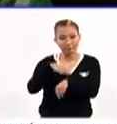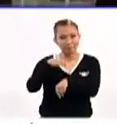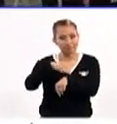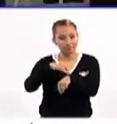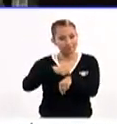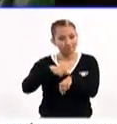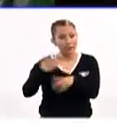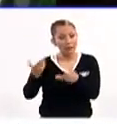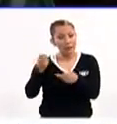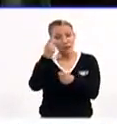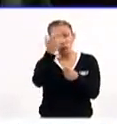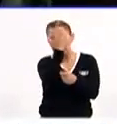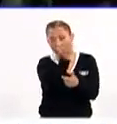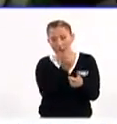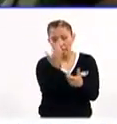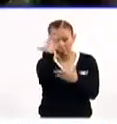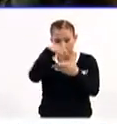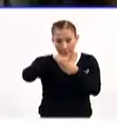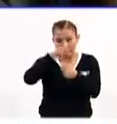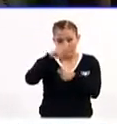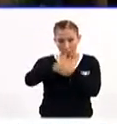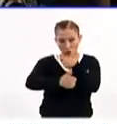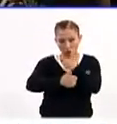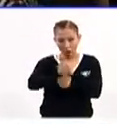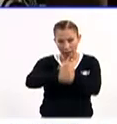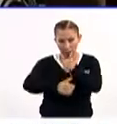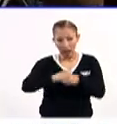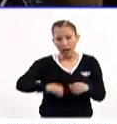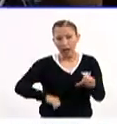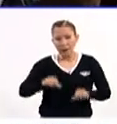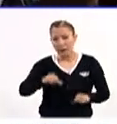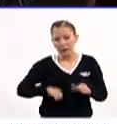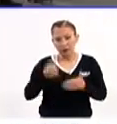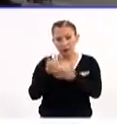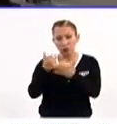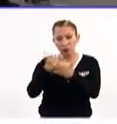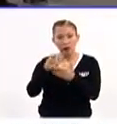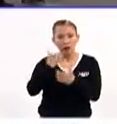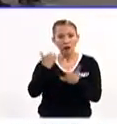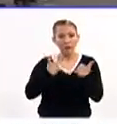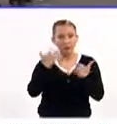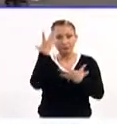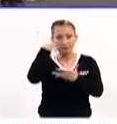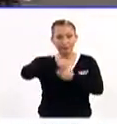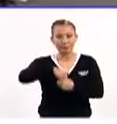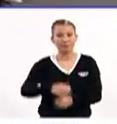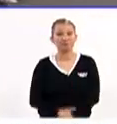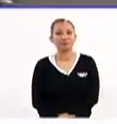tiempo son algunas de las habilidades que este tipo de actividades potencia en sus participantes.